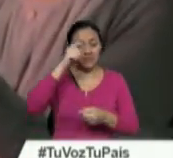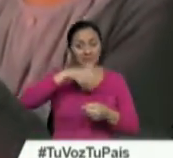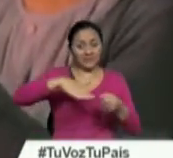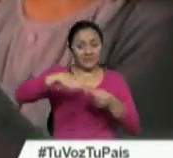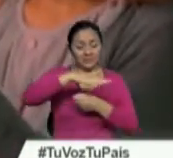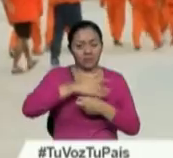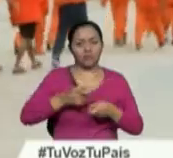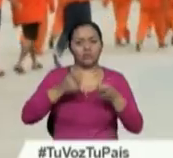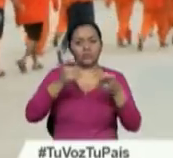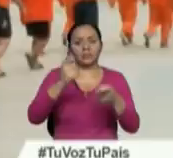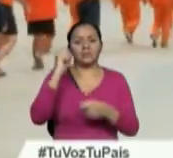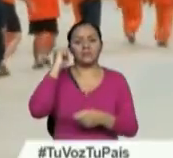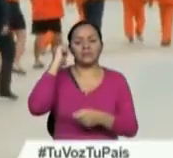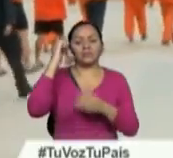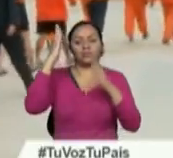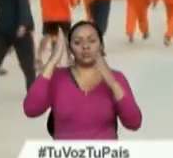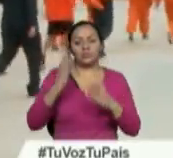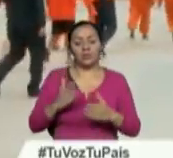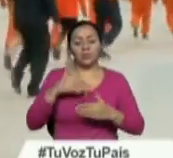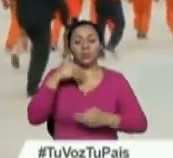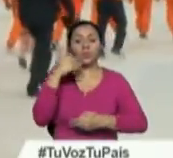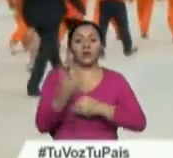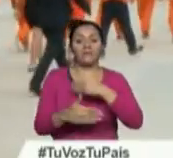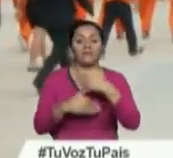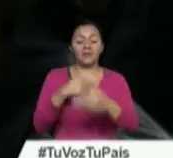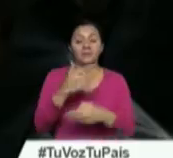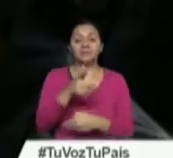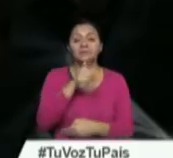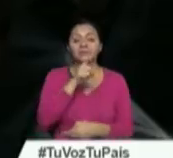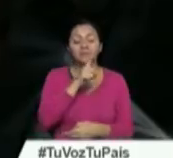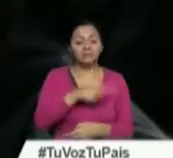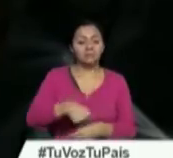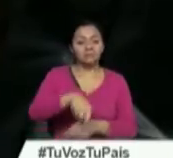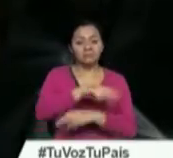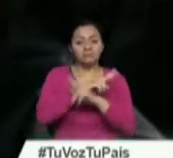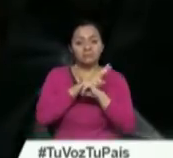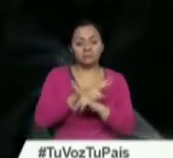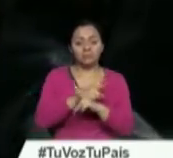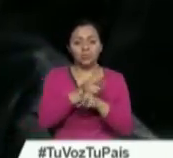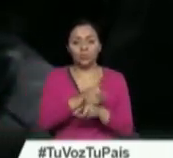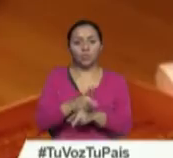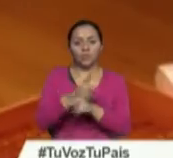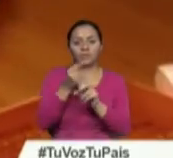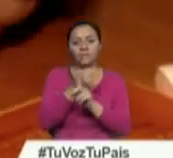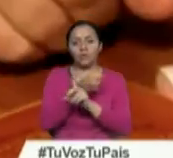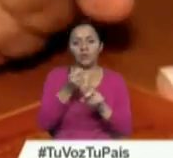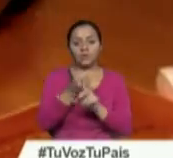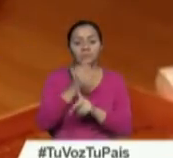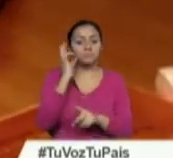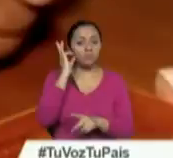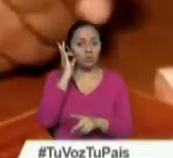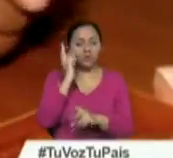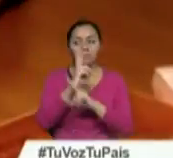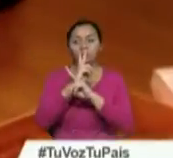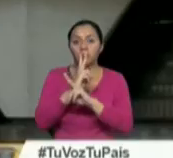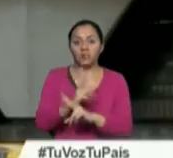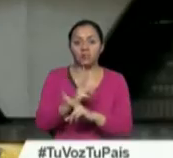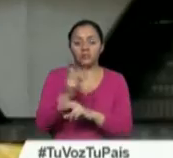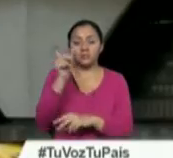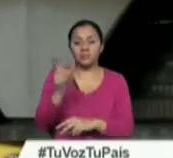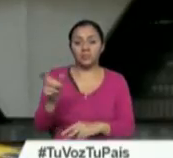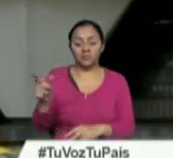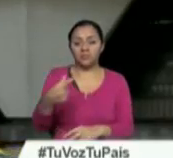derechos humanos, los avances en materia penitenciaria, la prevención de la violencia de género, la protección a las personas